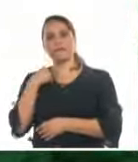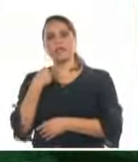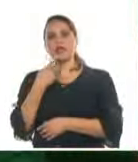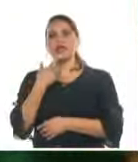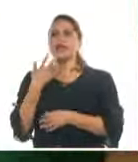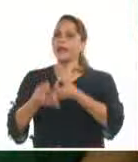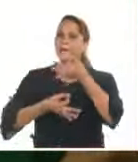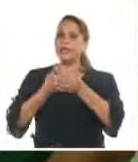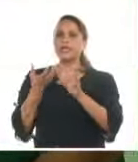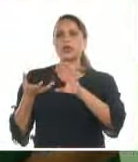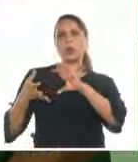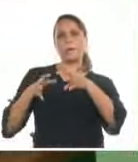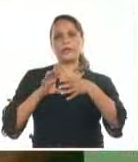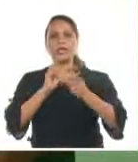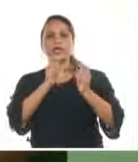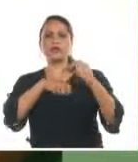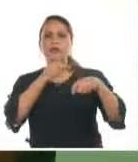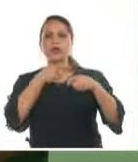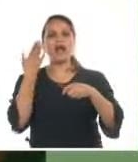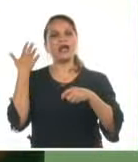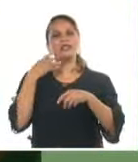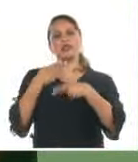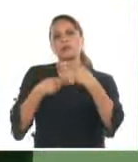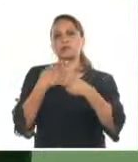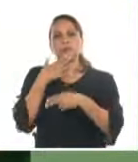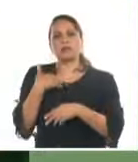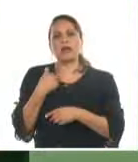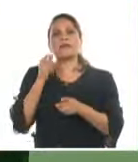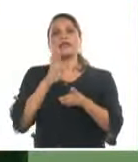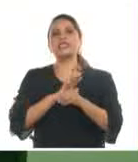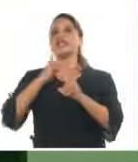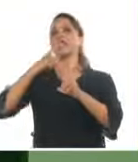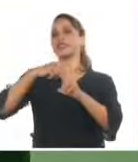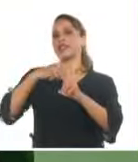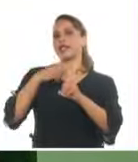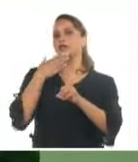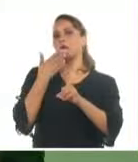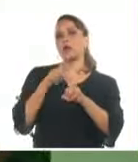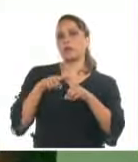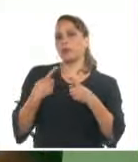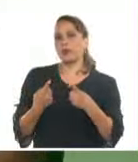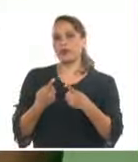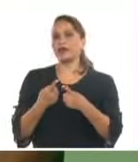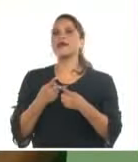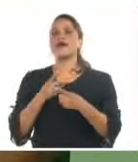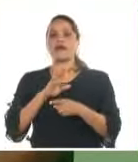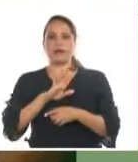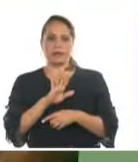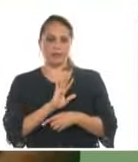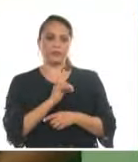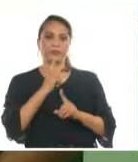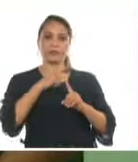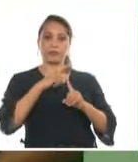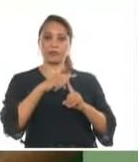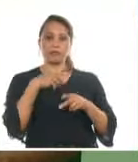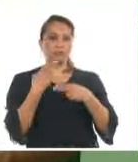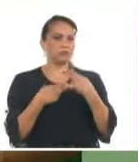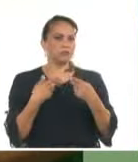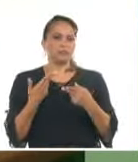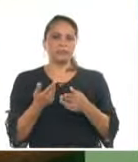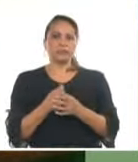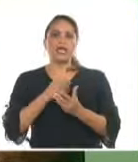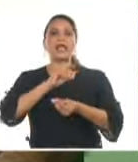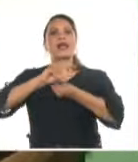esta cirugía, cómo se hacía antes, a partir de esta técnica, cuál es el beneficio. Bueno, la técnica ahora consiste en